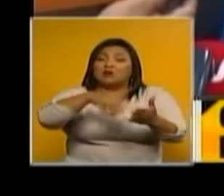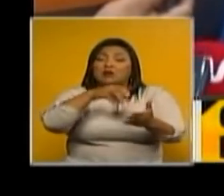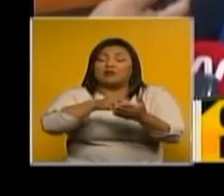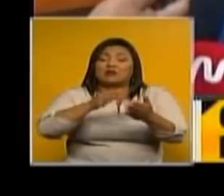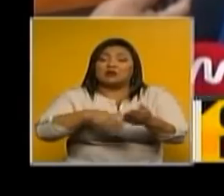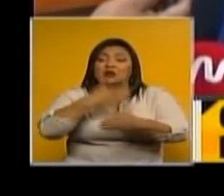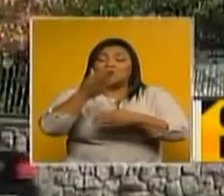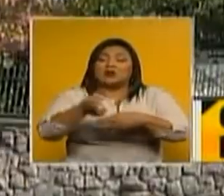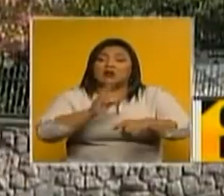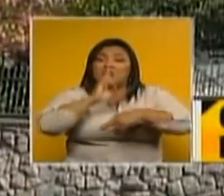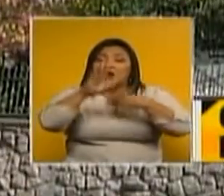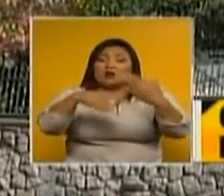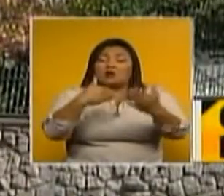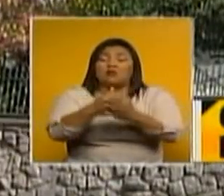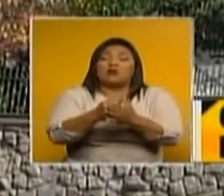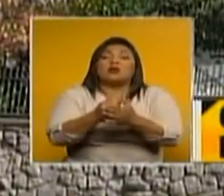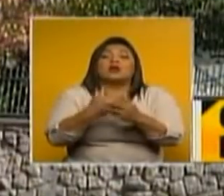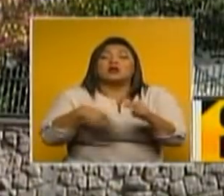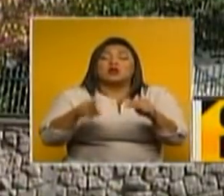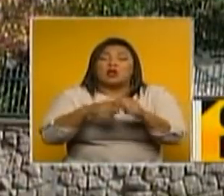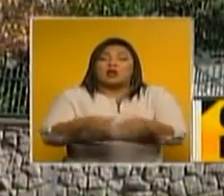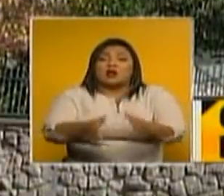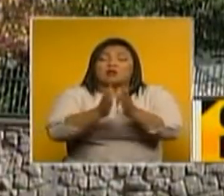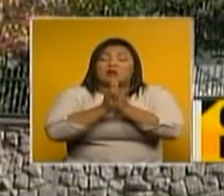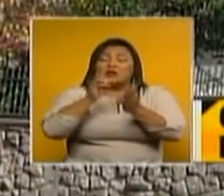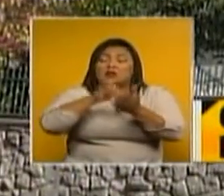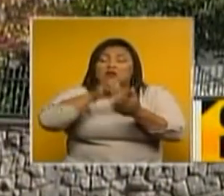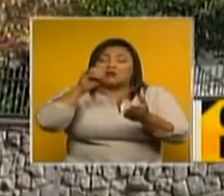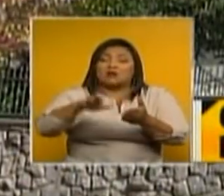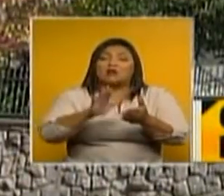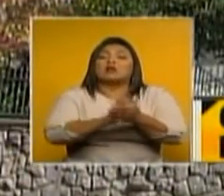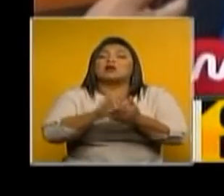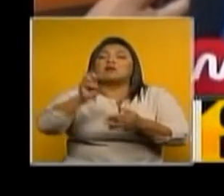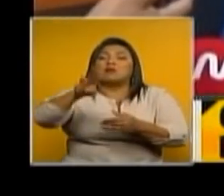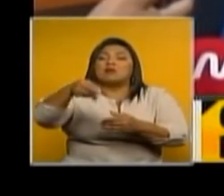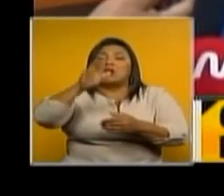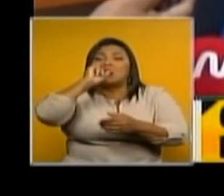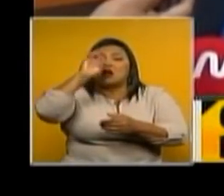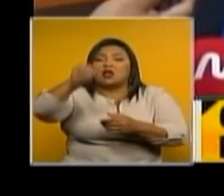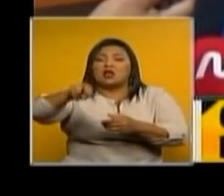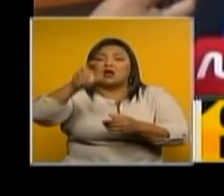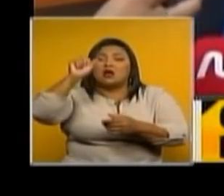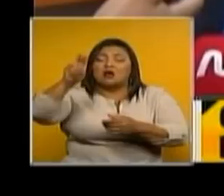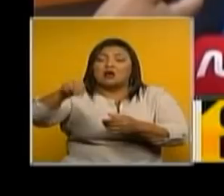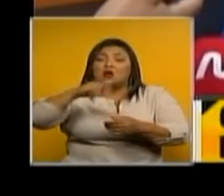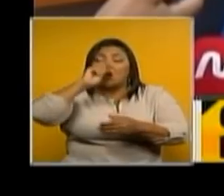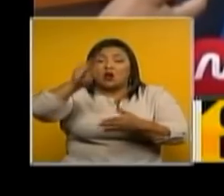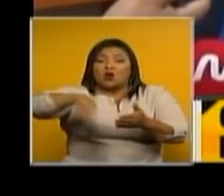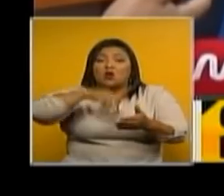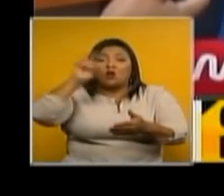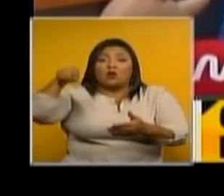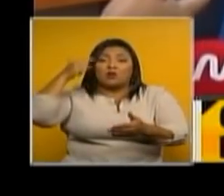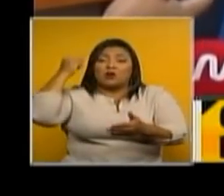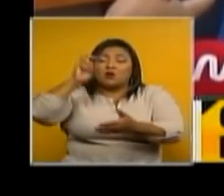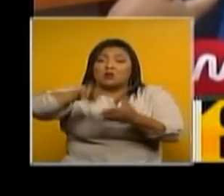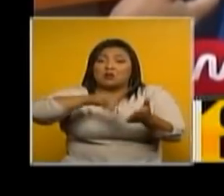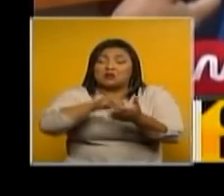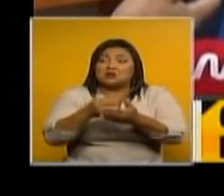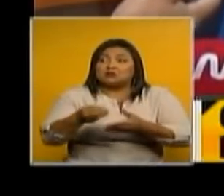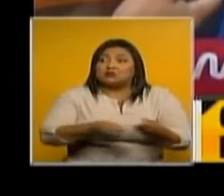paso de los resultados en torno al pedido de destitución de Mariano Zambrano. Al gobierno provincial no ha llegado